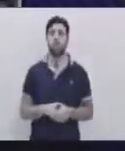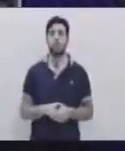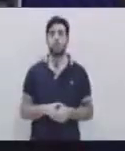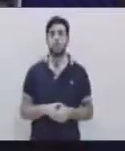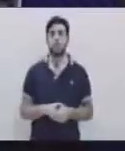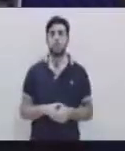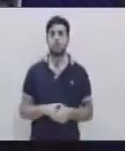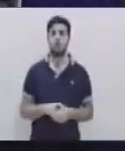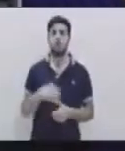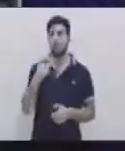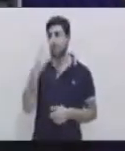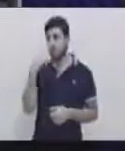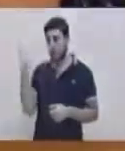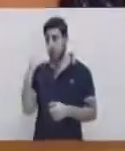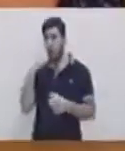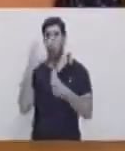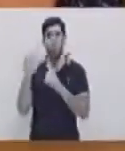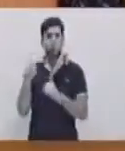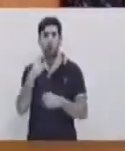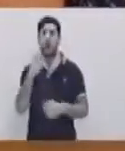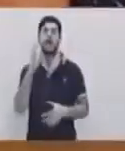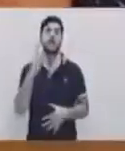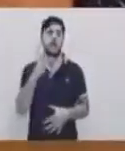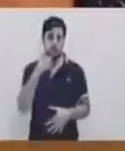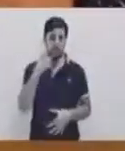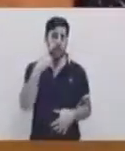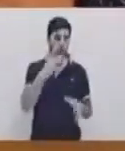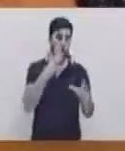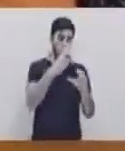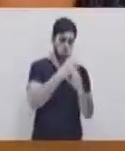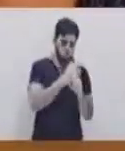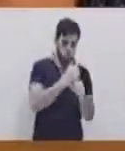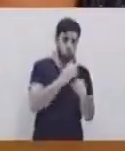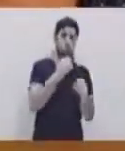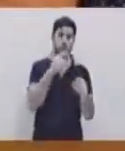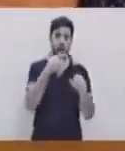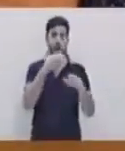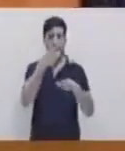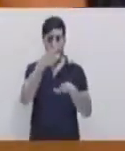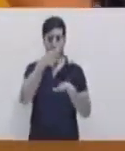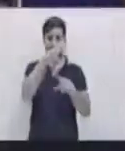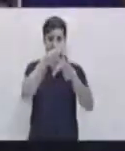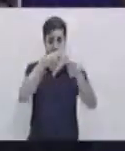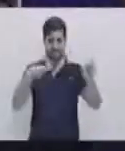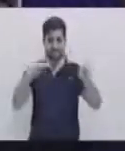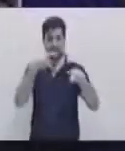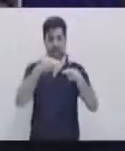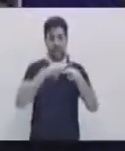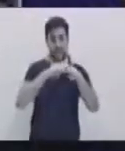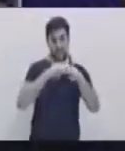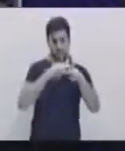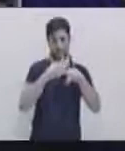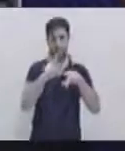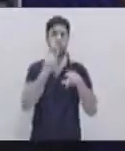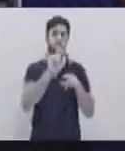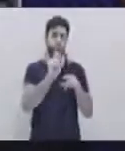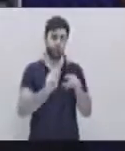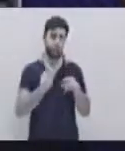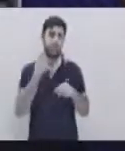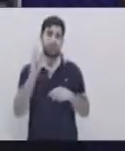quedando relativamente, siempre tomando en cuenta que debes de dejar la parte oscura en la parte de abajo y debes